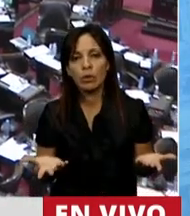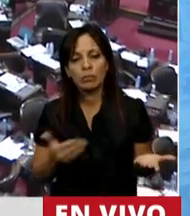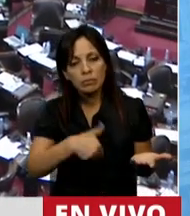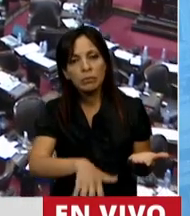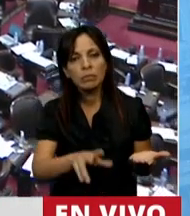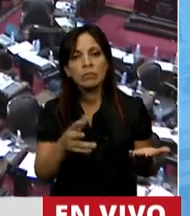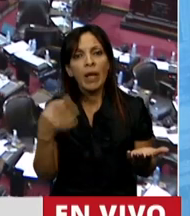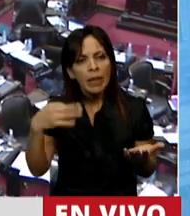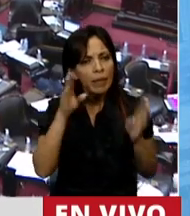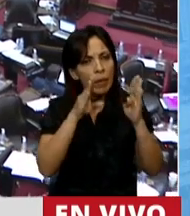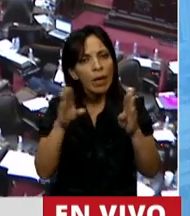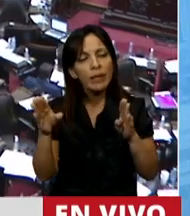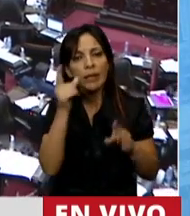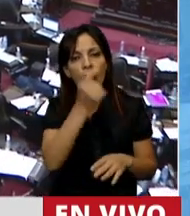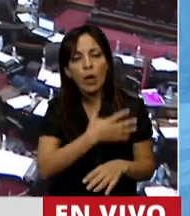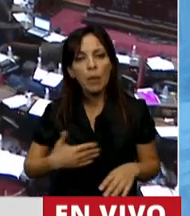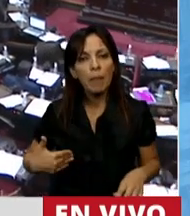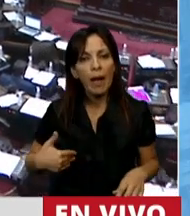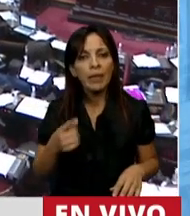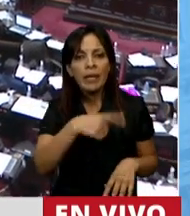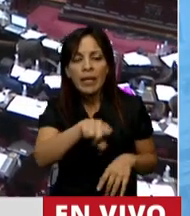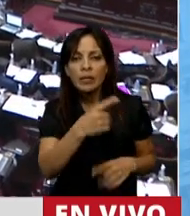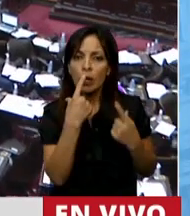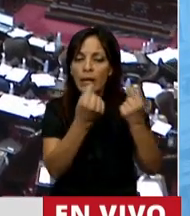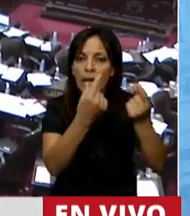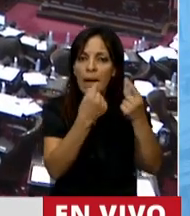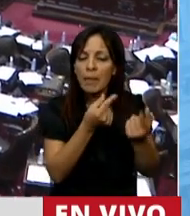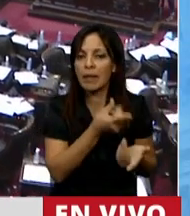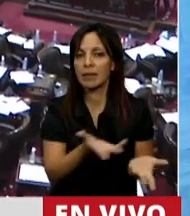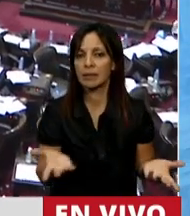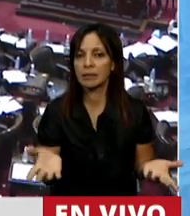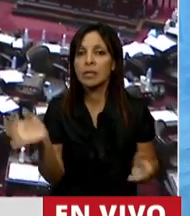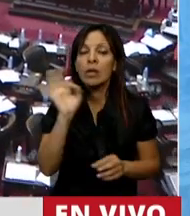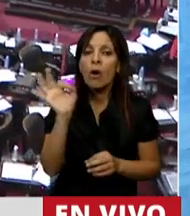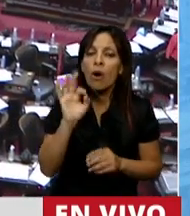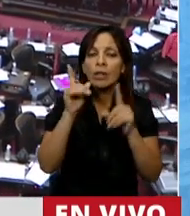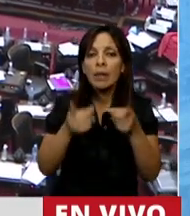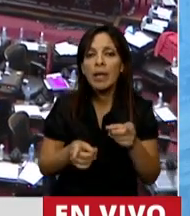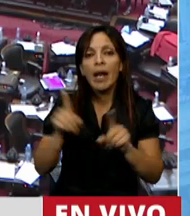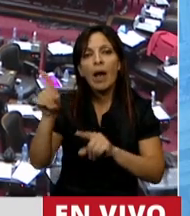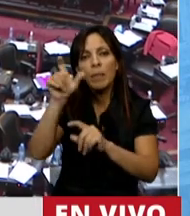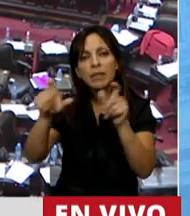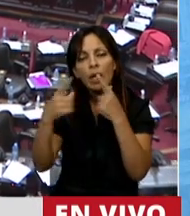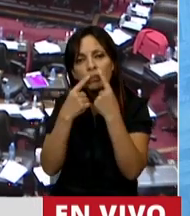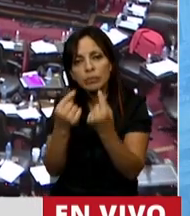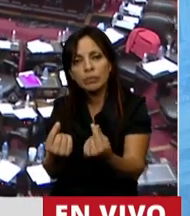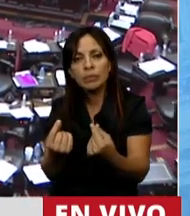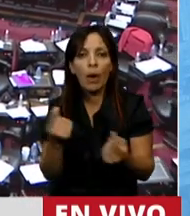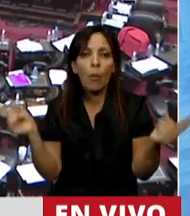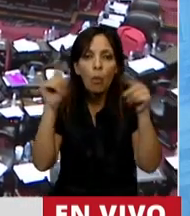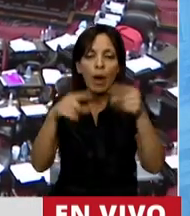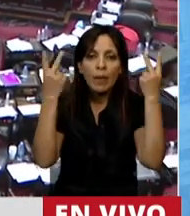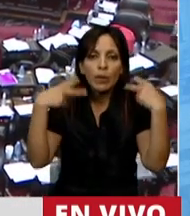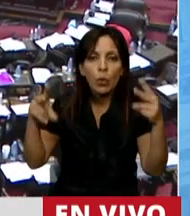escuchar a los padres que desesperadamente hacen ese reclamo, o los que están bregando también desesperadamente porque se active el